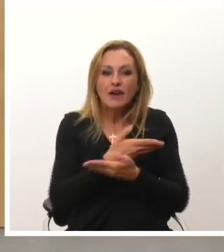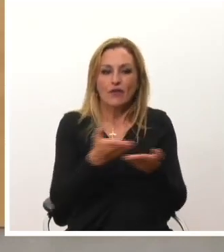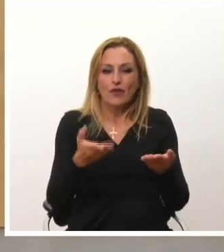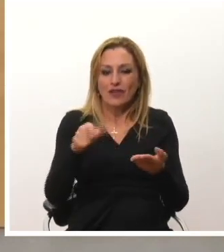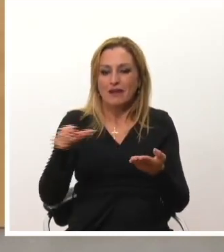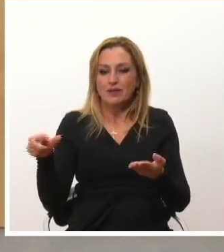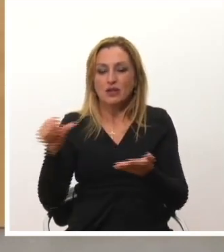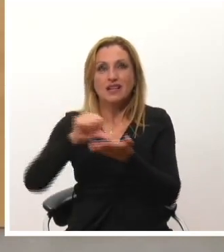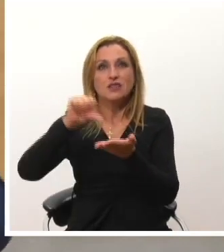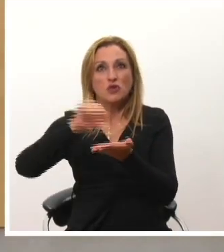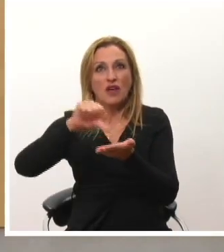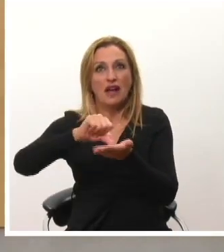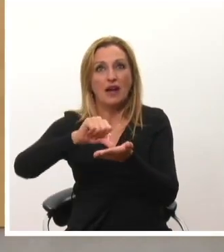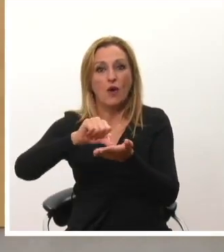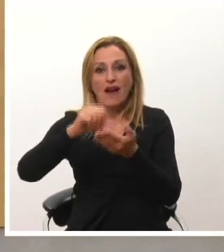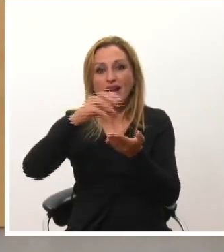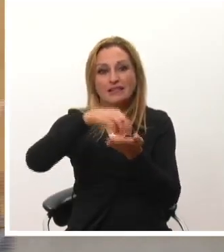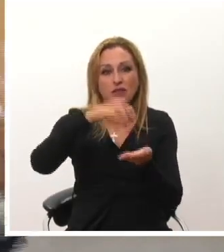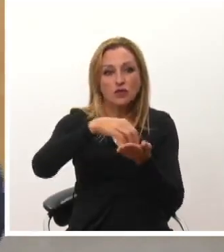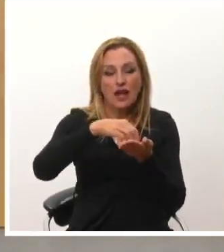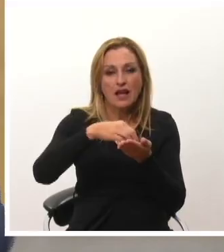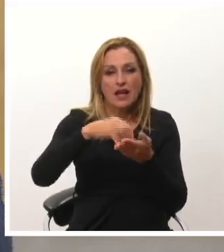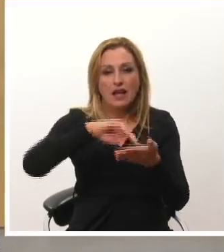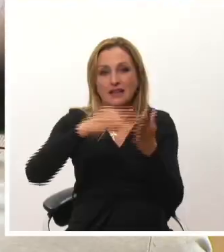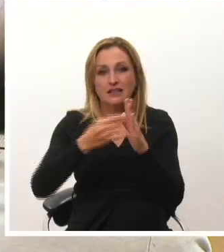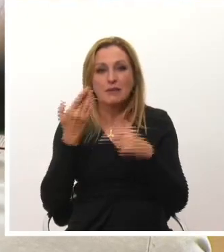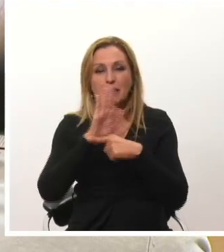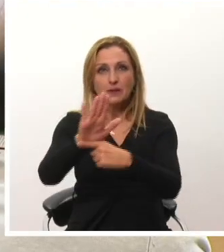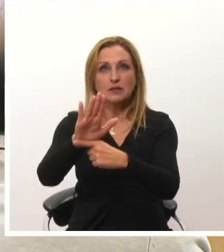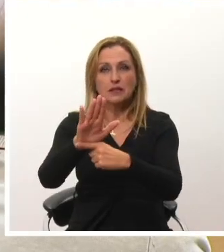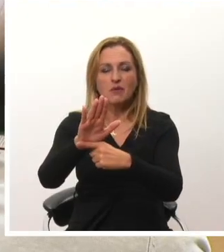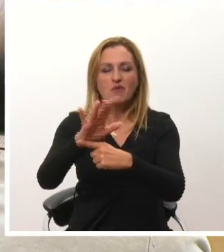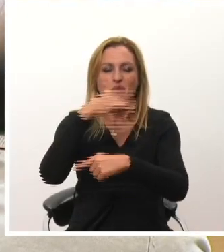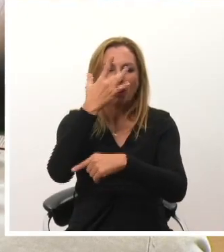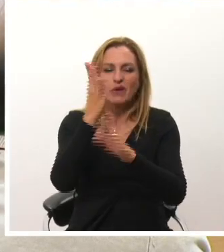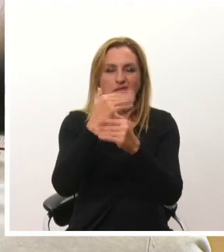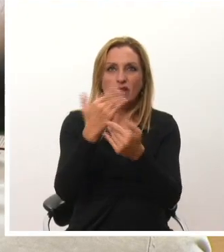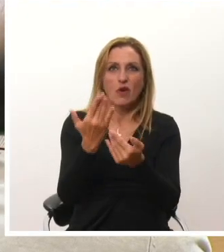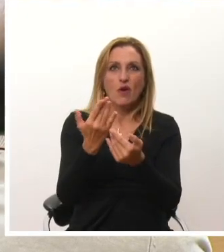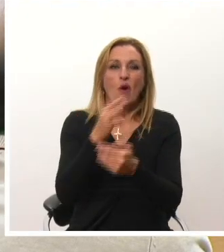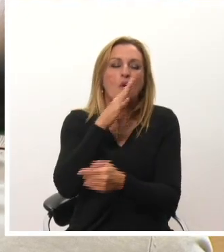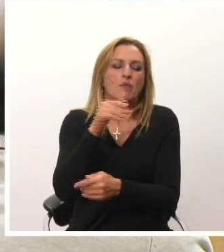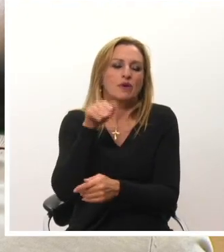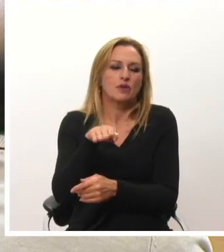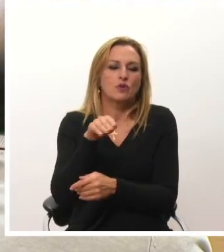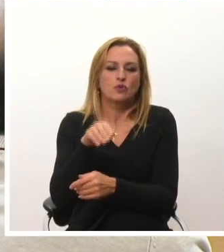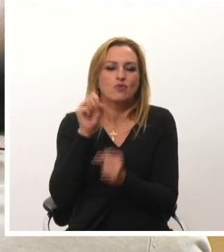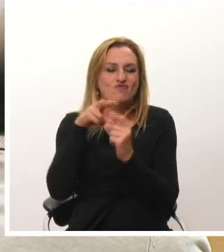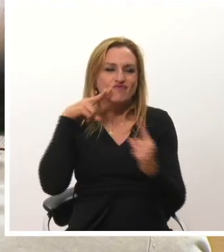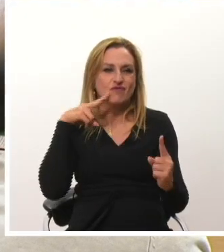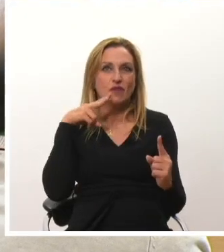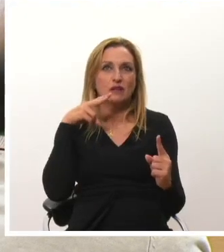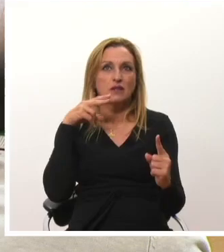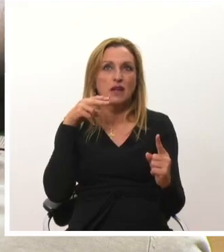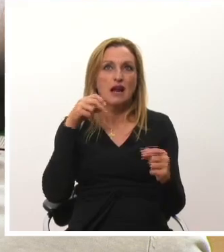en nuestras instituciones el sistema representativo bueno no les da vergüenza porque evidentemente su fijación es acabar con